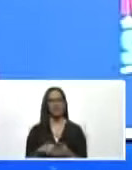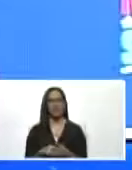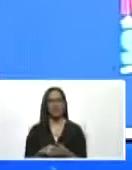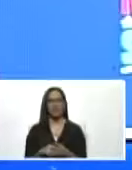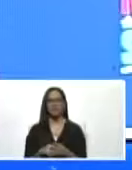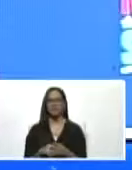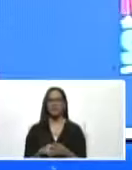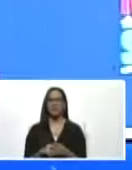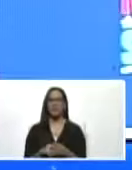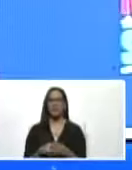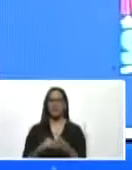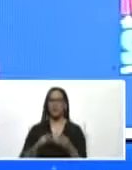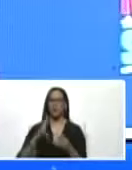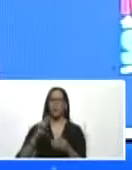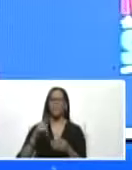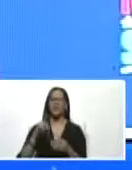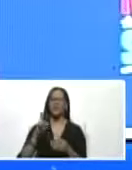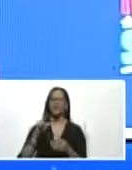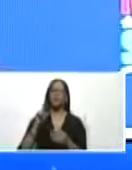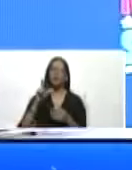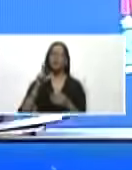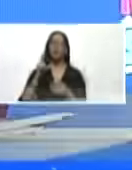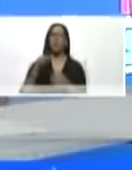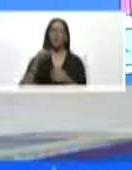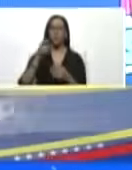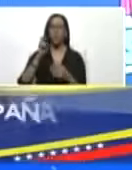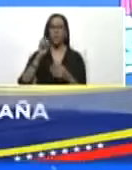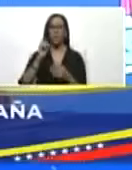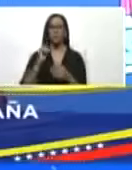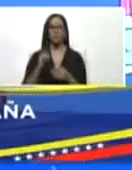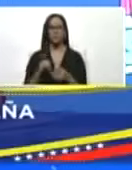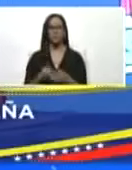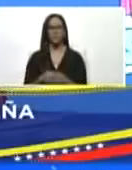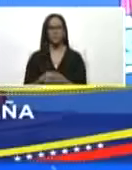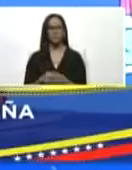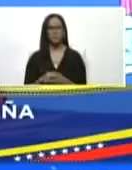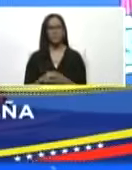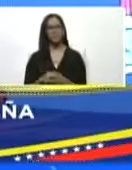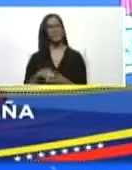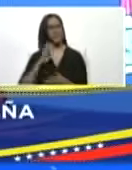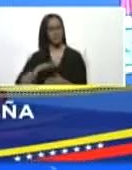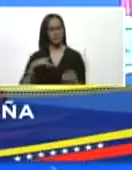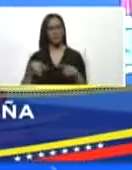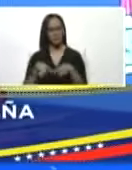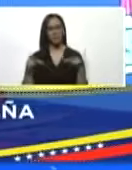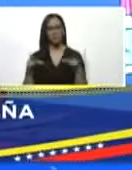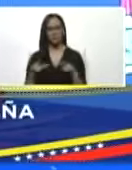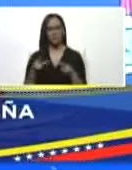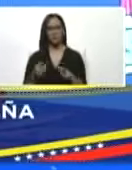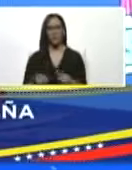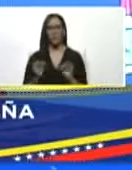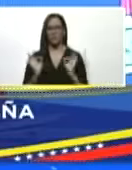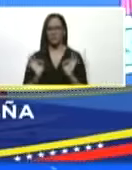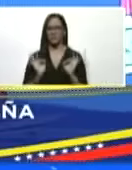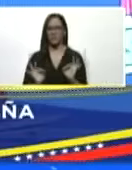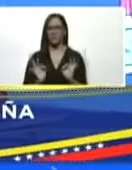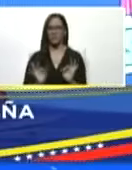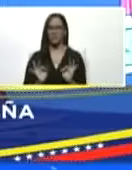Manicomio, Ruperto Lugo. Así que estamos en un sitio muy especial donde venimos a